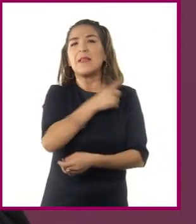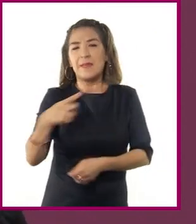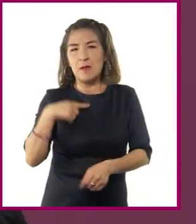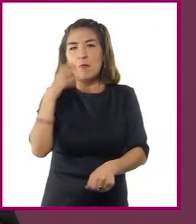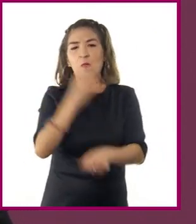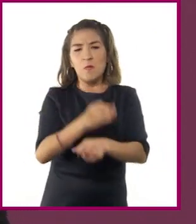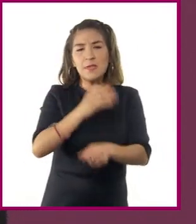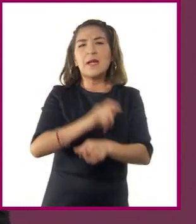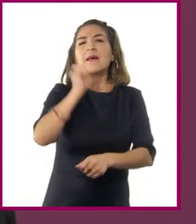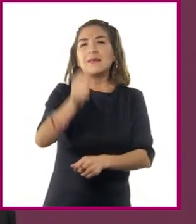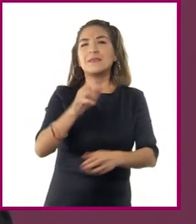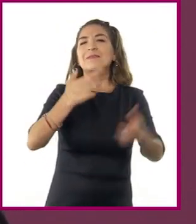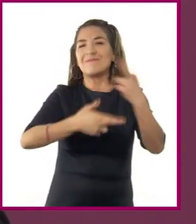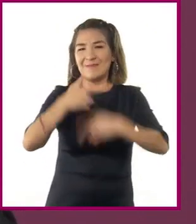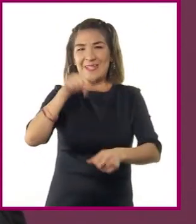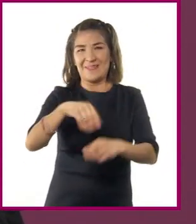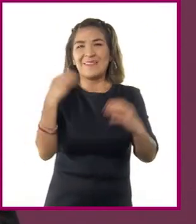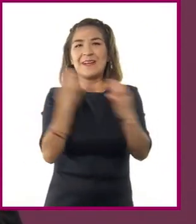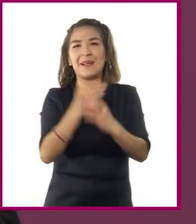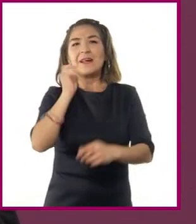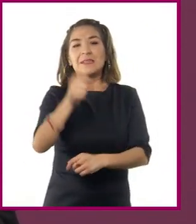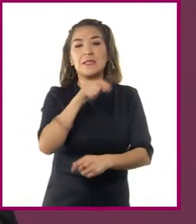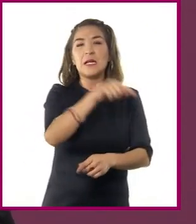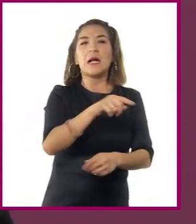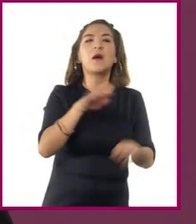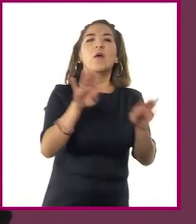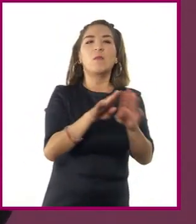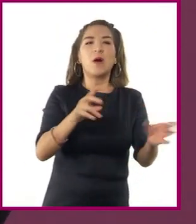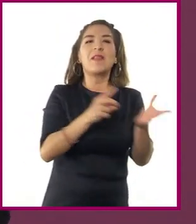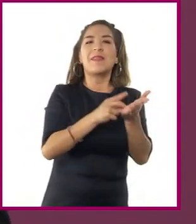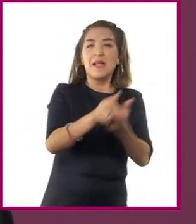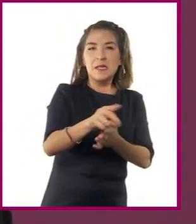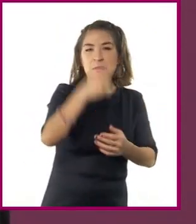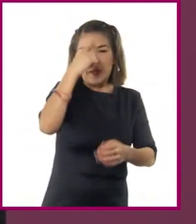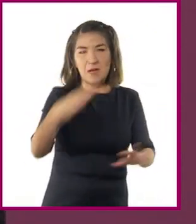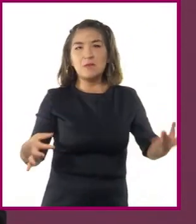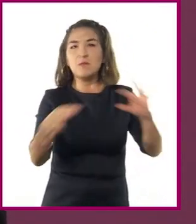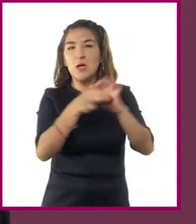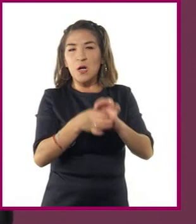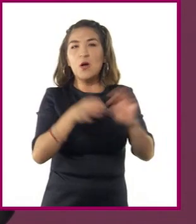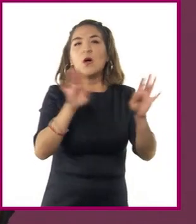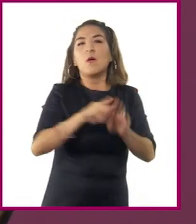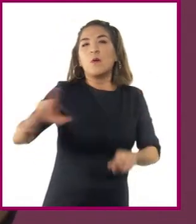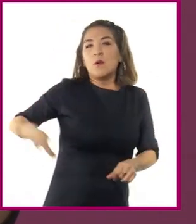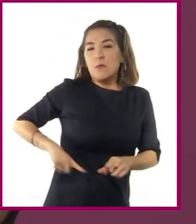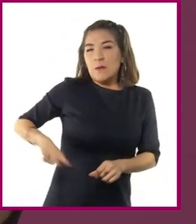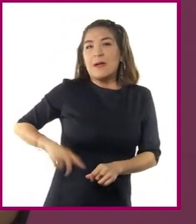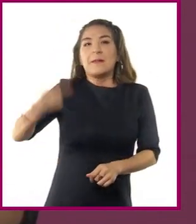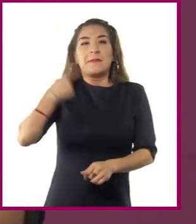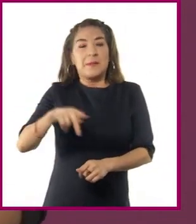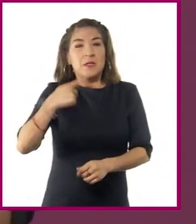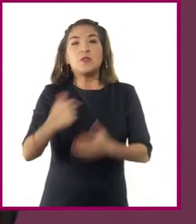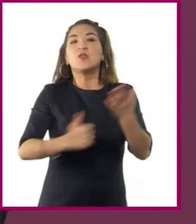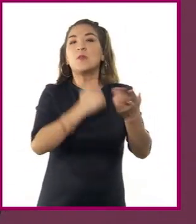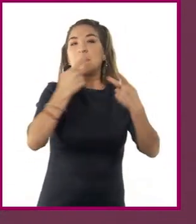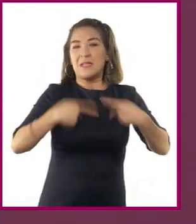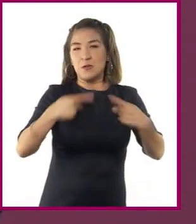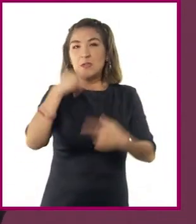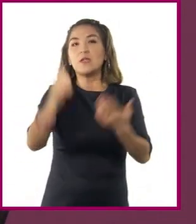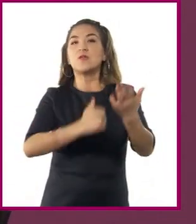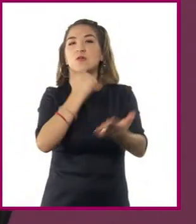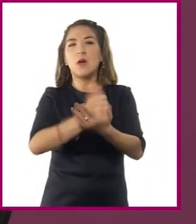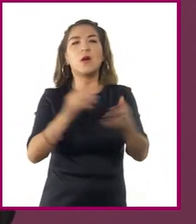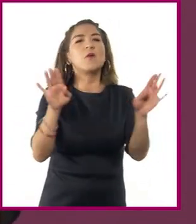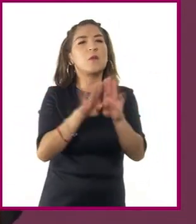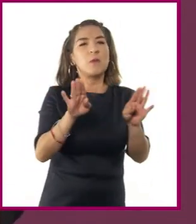el Estado de Derecho el poder y las actividades de gobernantes y gobernados están regulados y